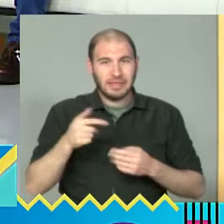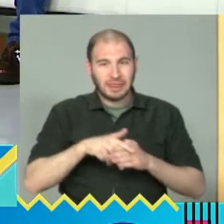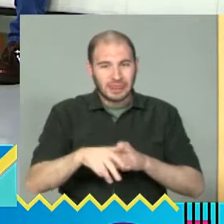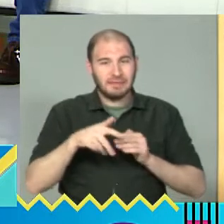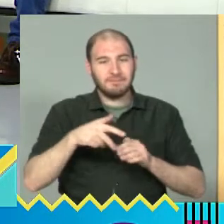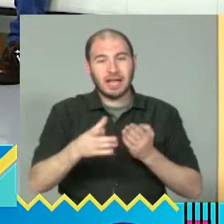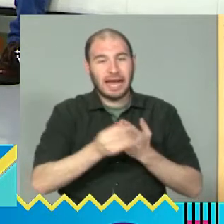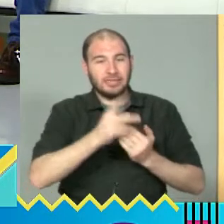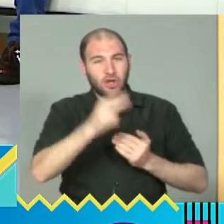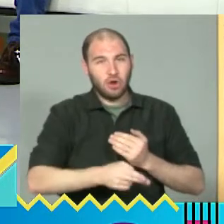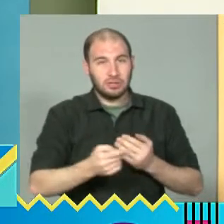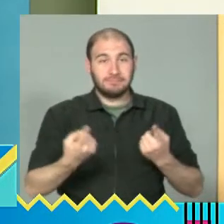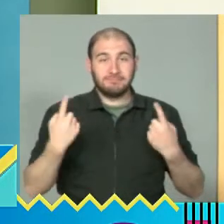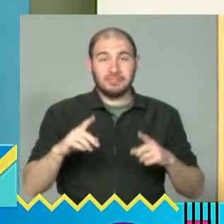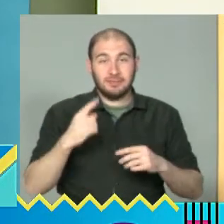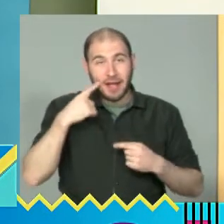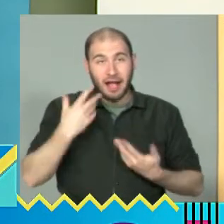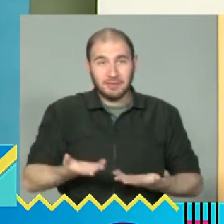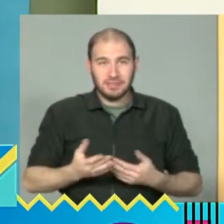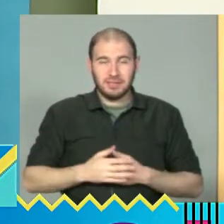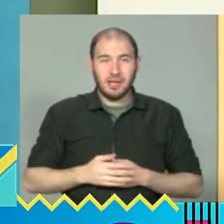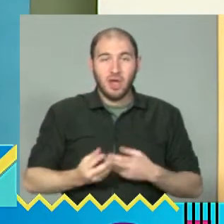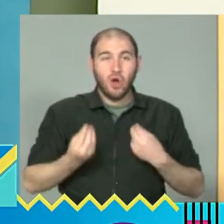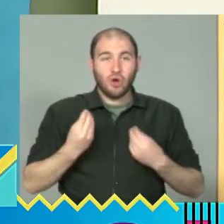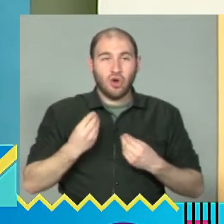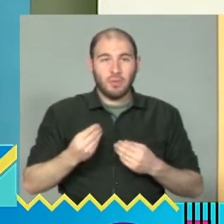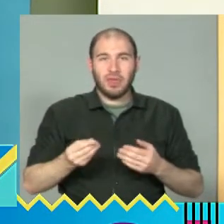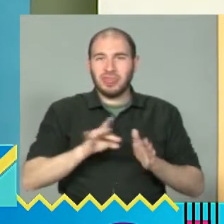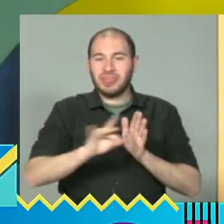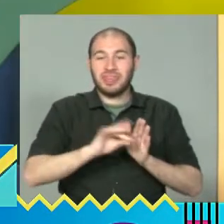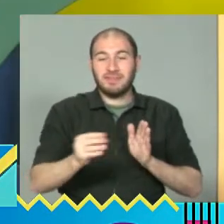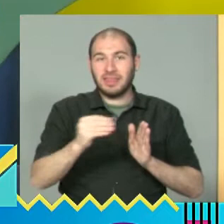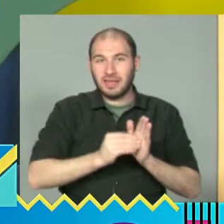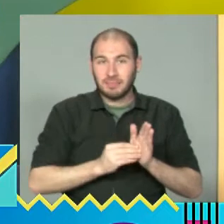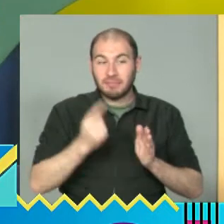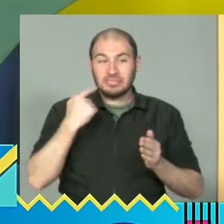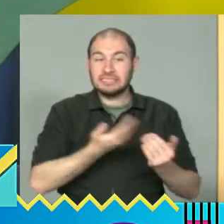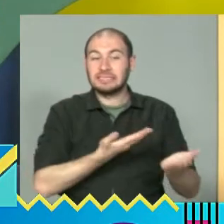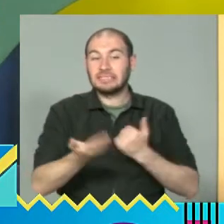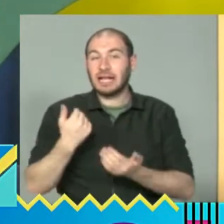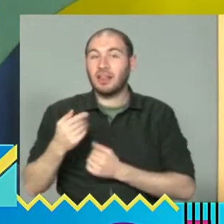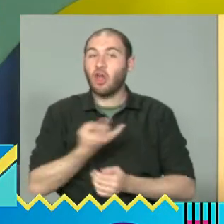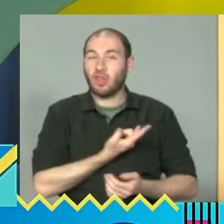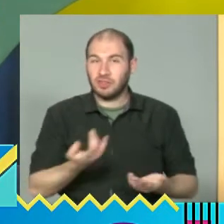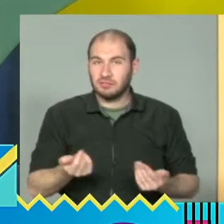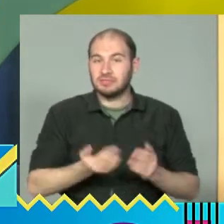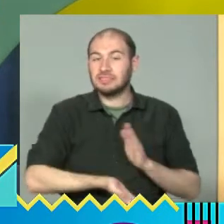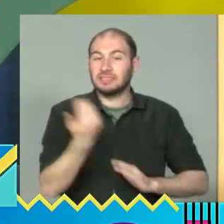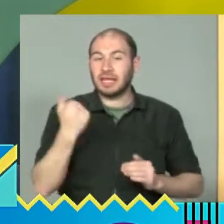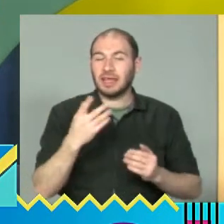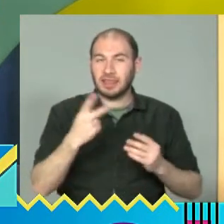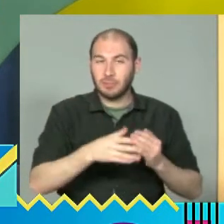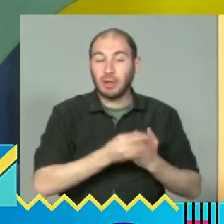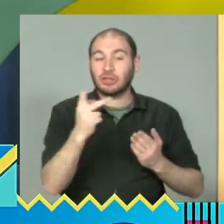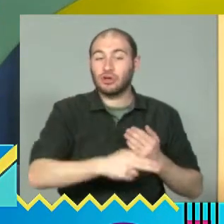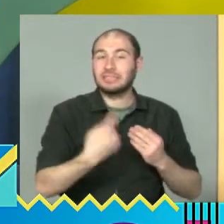déficit, pero bueno, hay que ver cómo está compuesto ese déficit y dónde vas a tocar, digamos, qué vas a tocar del déficit. Porque si